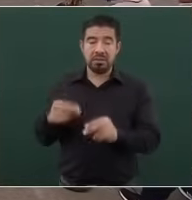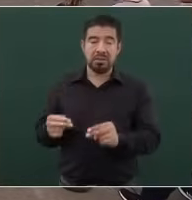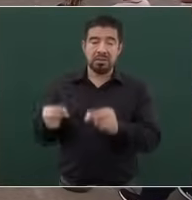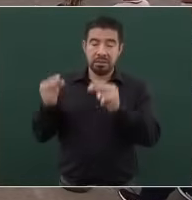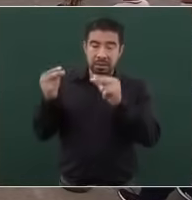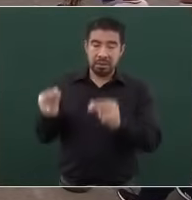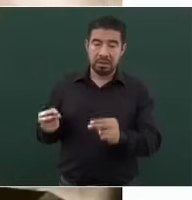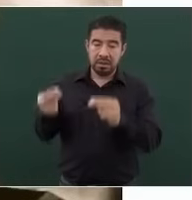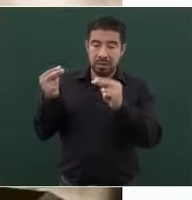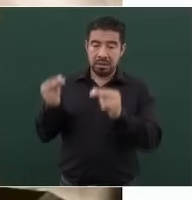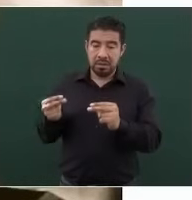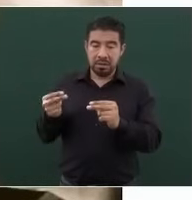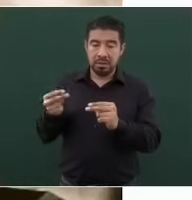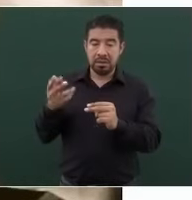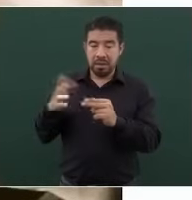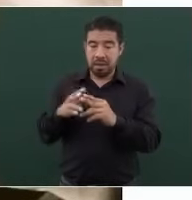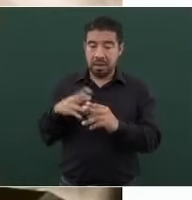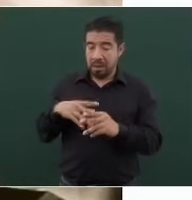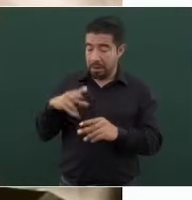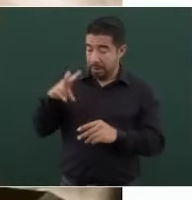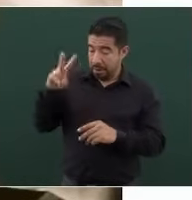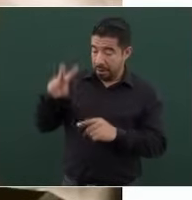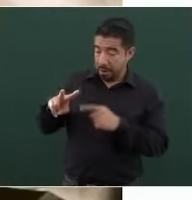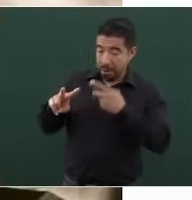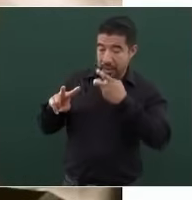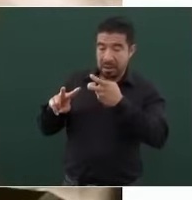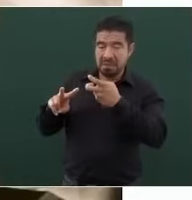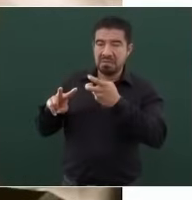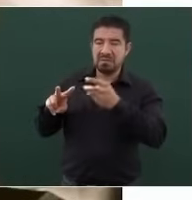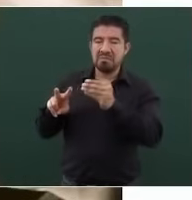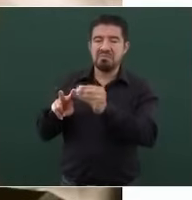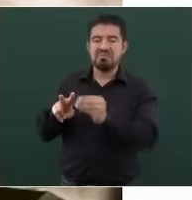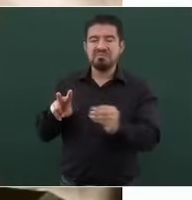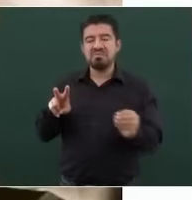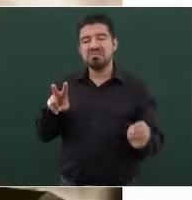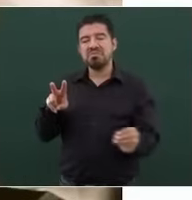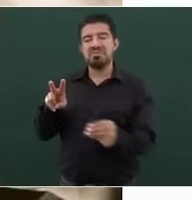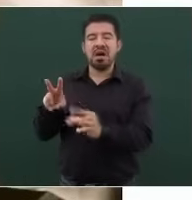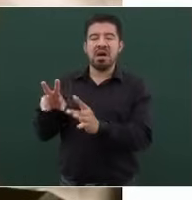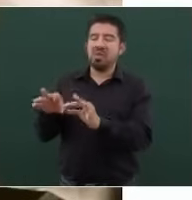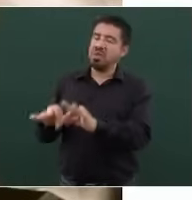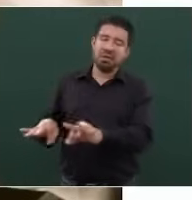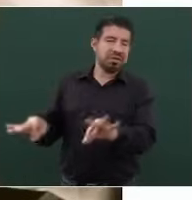la verdad dejó de ser importante.